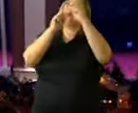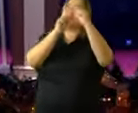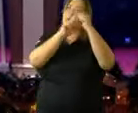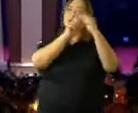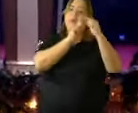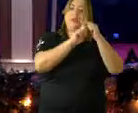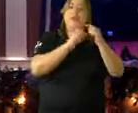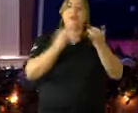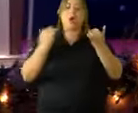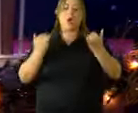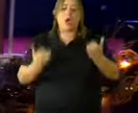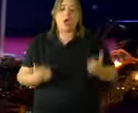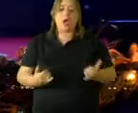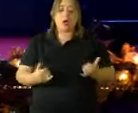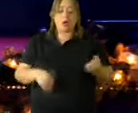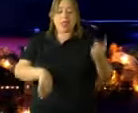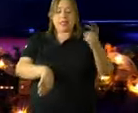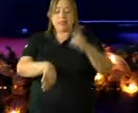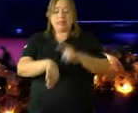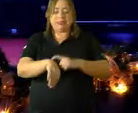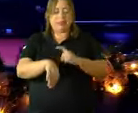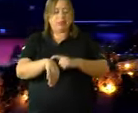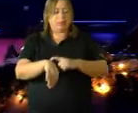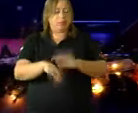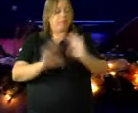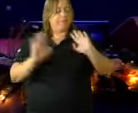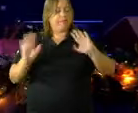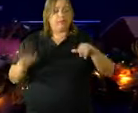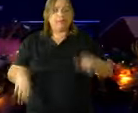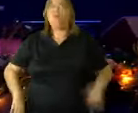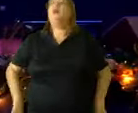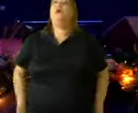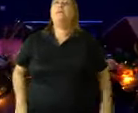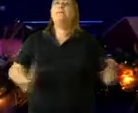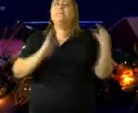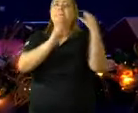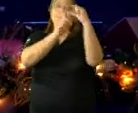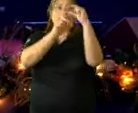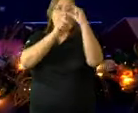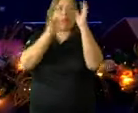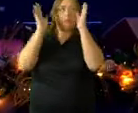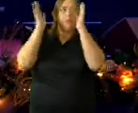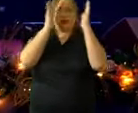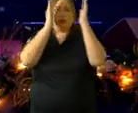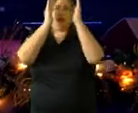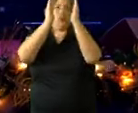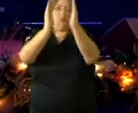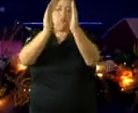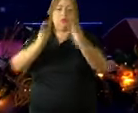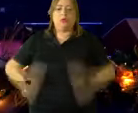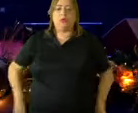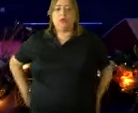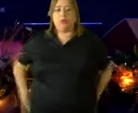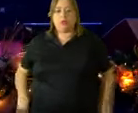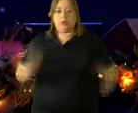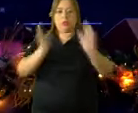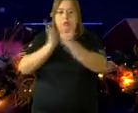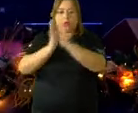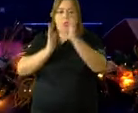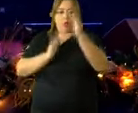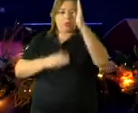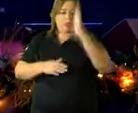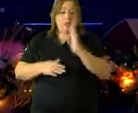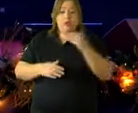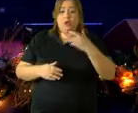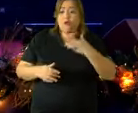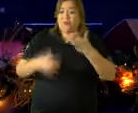Llegó la hora de combatir todo lo que está pasando con la palabra. Gloria a Dios. No te muevas por lo